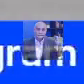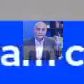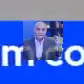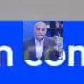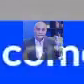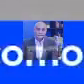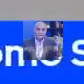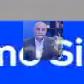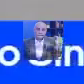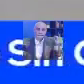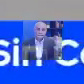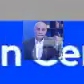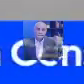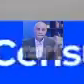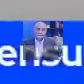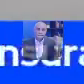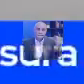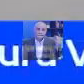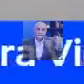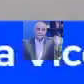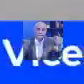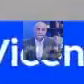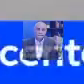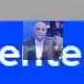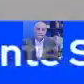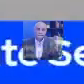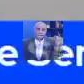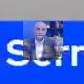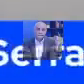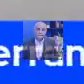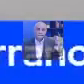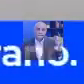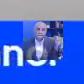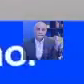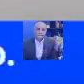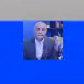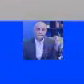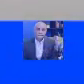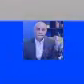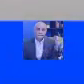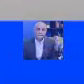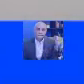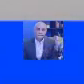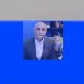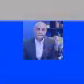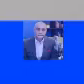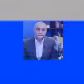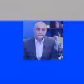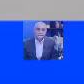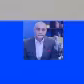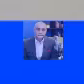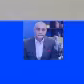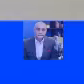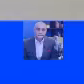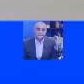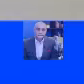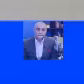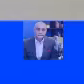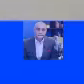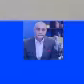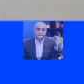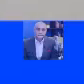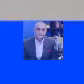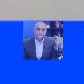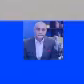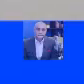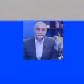de todo, ¿no? Desde el clásico palero, chayotero, etcétera, etcétera. Lo cierto es que, y lo decíamos por la mañana en este